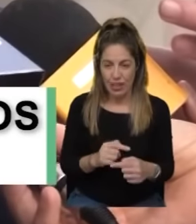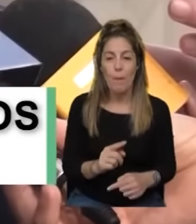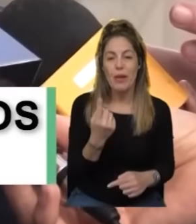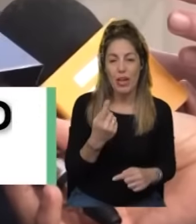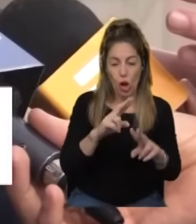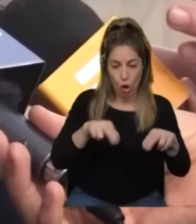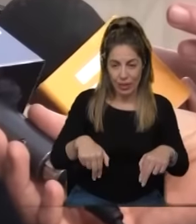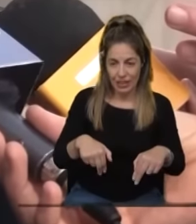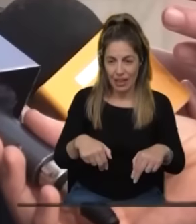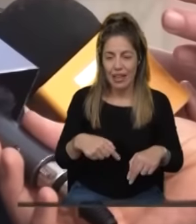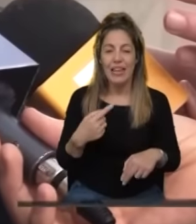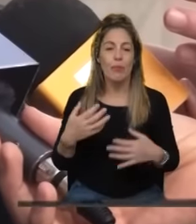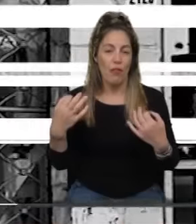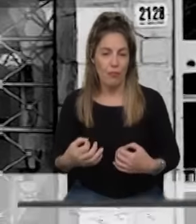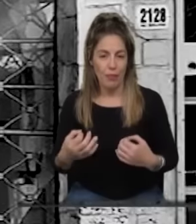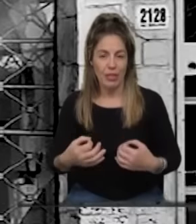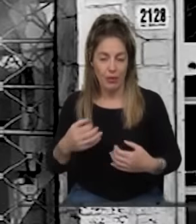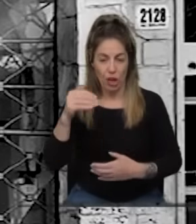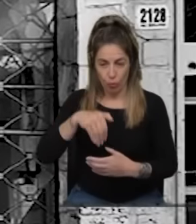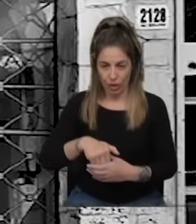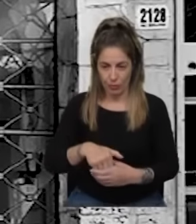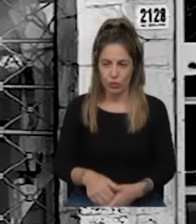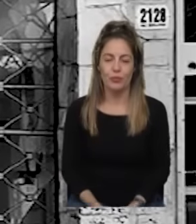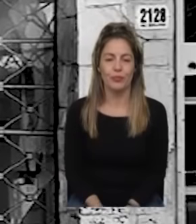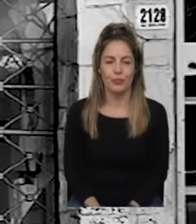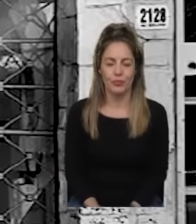lo veta y después afirmativamente lo votamos.